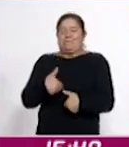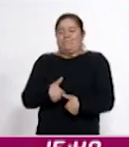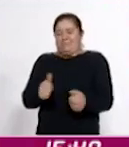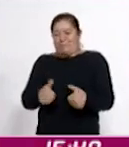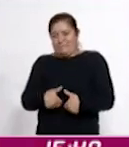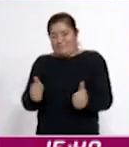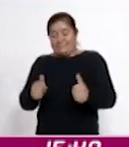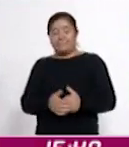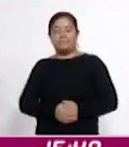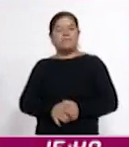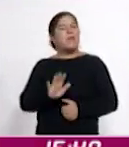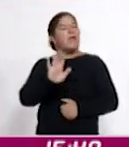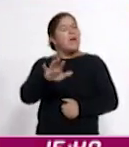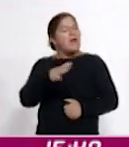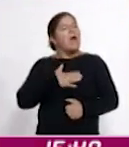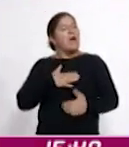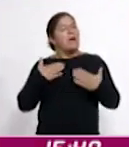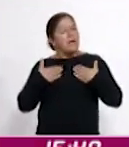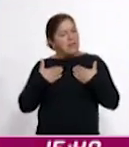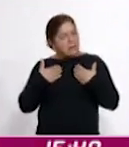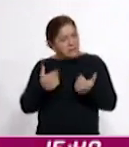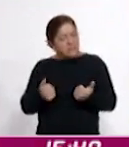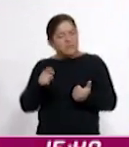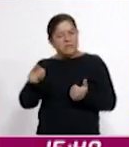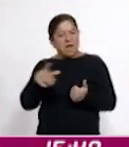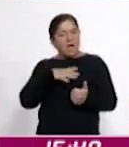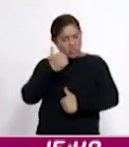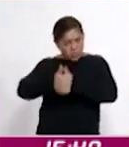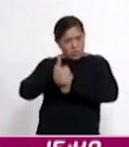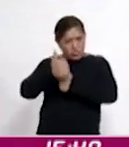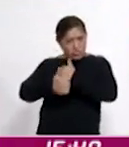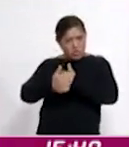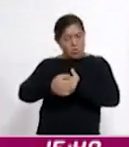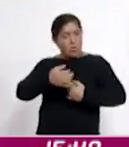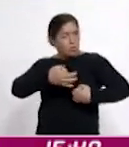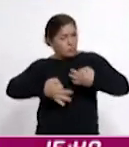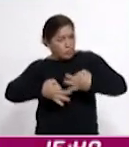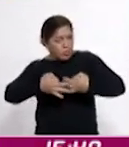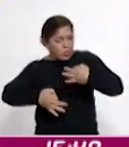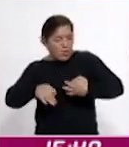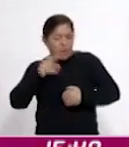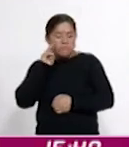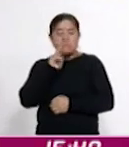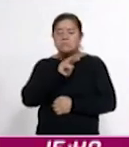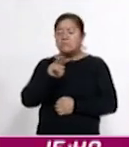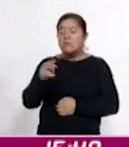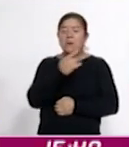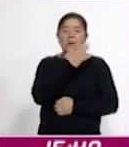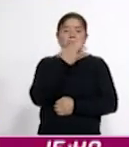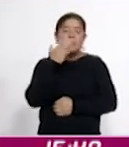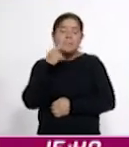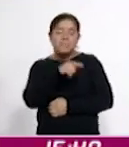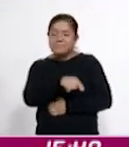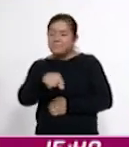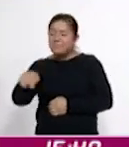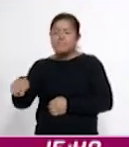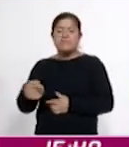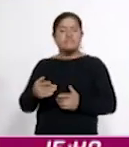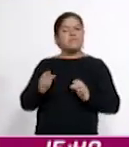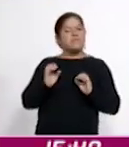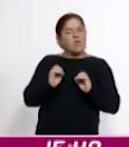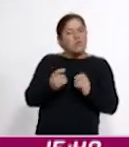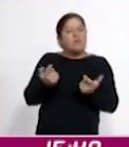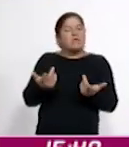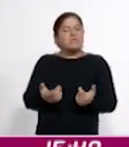Tengo entendido, entonces, ¿habrá un concurso? Porque habrá un juez ahí calificando el sabor de cada una de estas carpas que van a